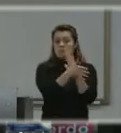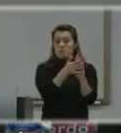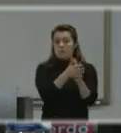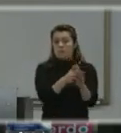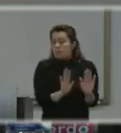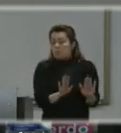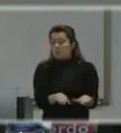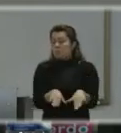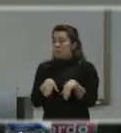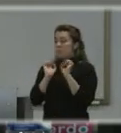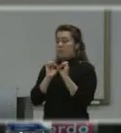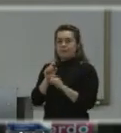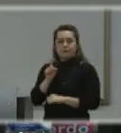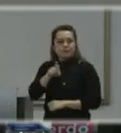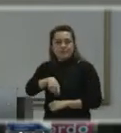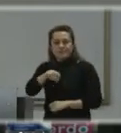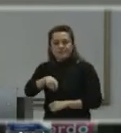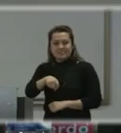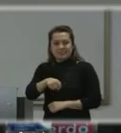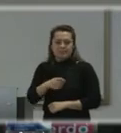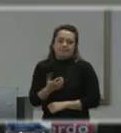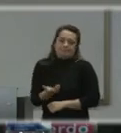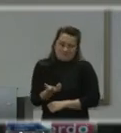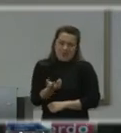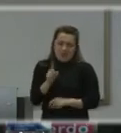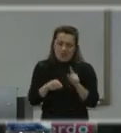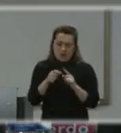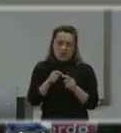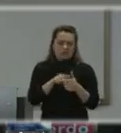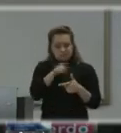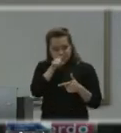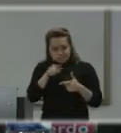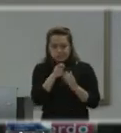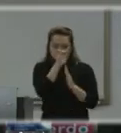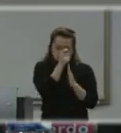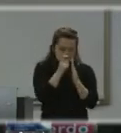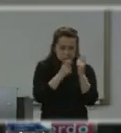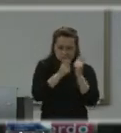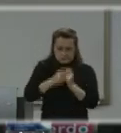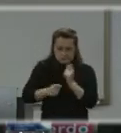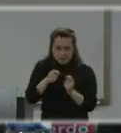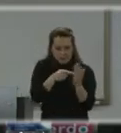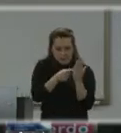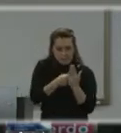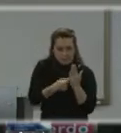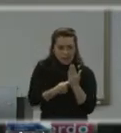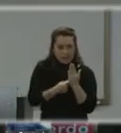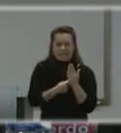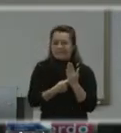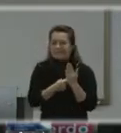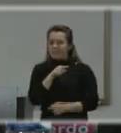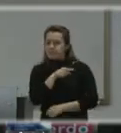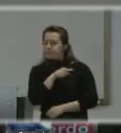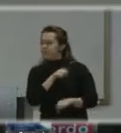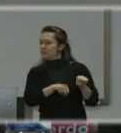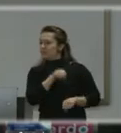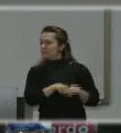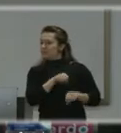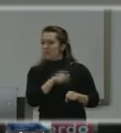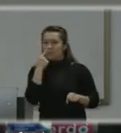que, a pesar de que enviaron algunas cifras, es claro que lo más probable es que haya